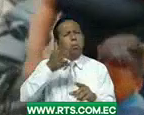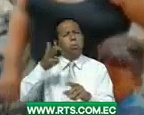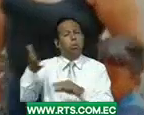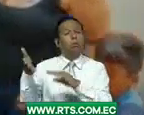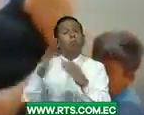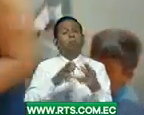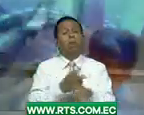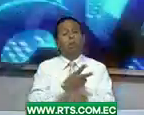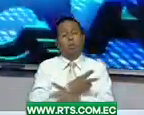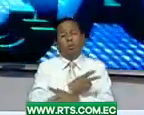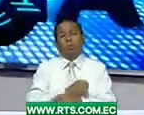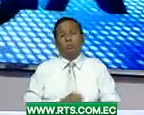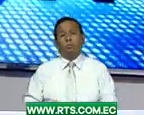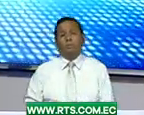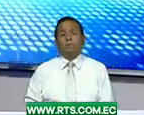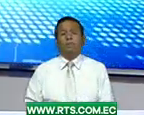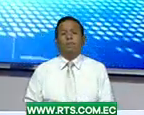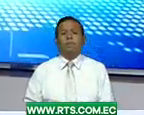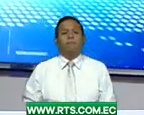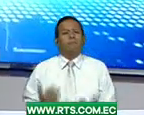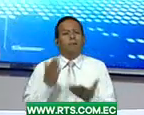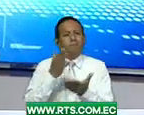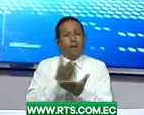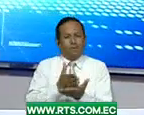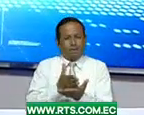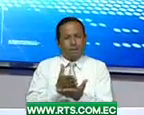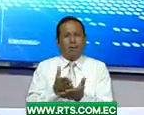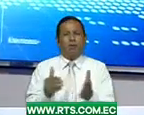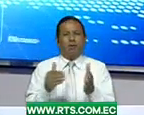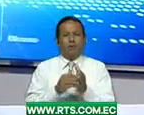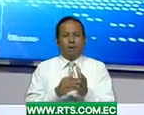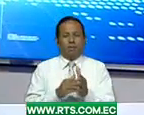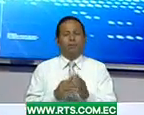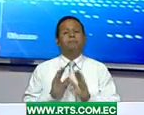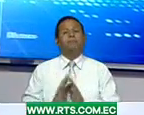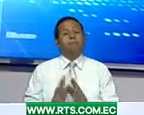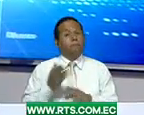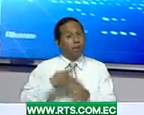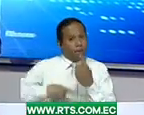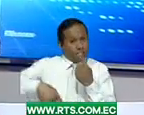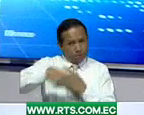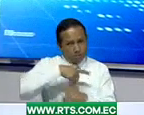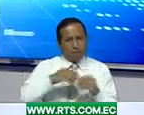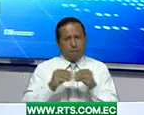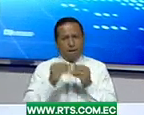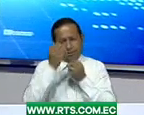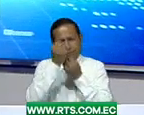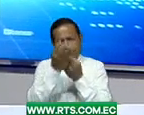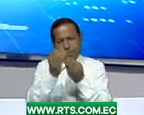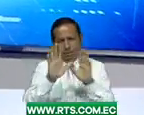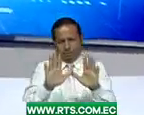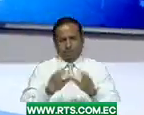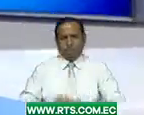Iván Casamen. Es momento de una nueva pausa comercial. Ya volvemos con más información.